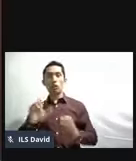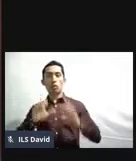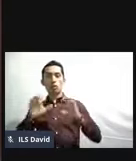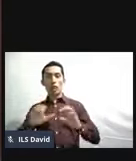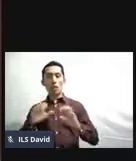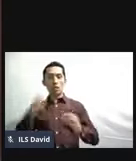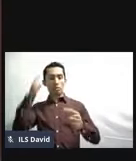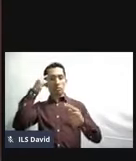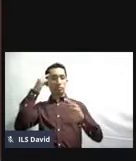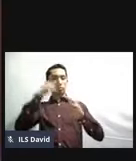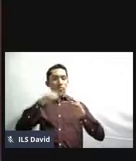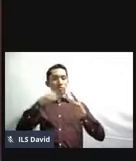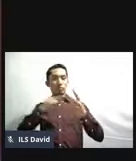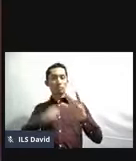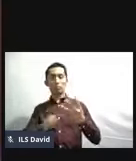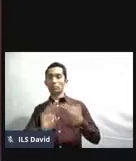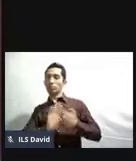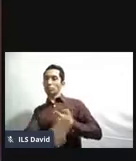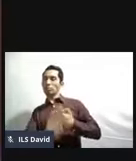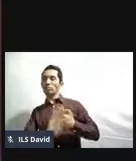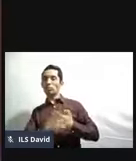sufrir daños aún,